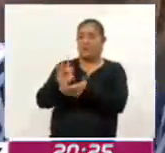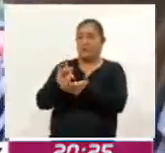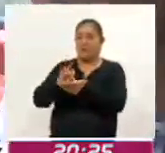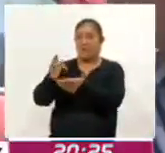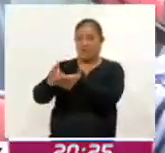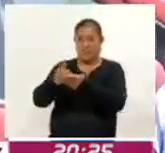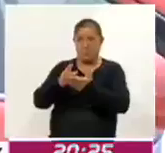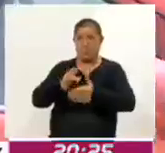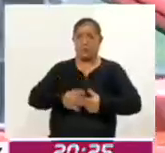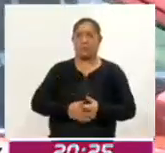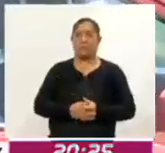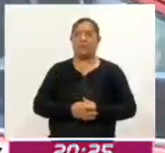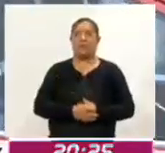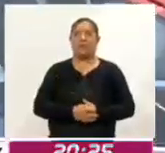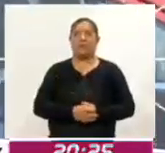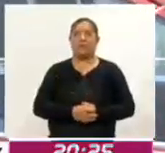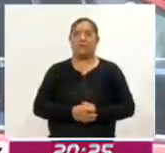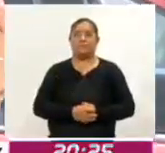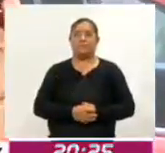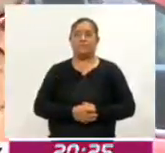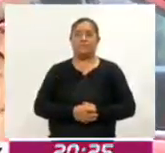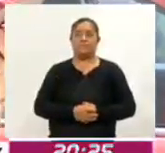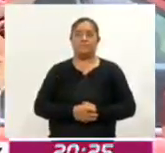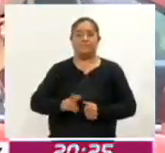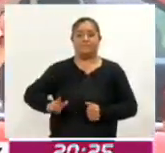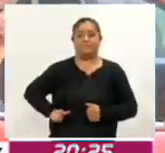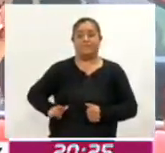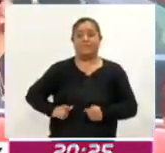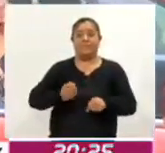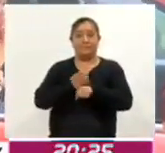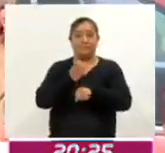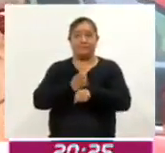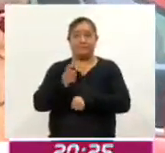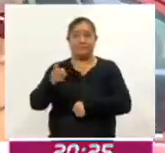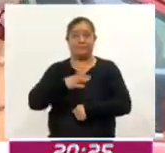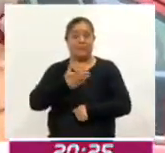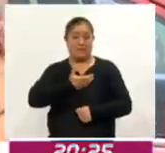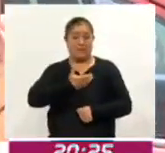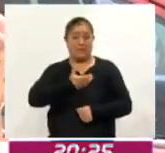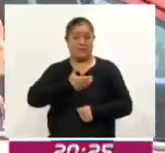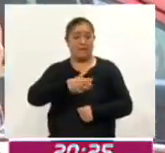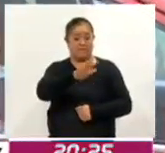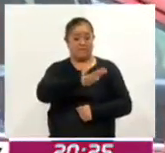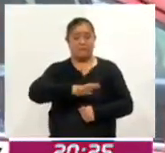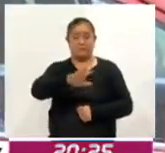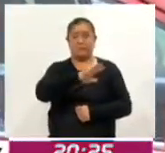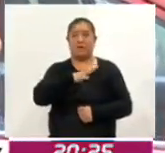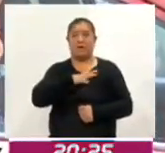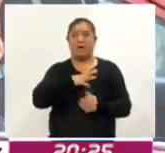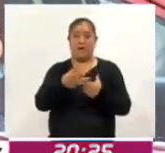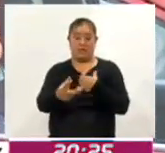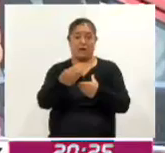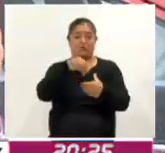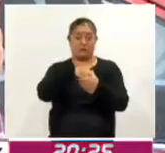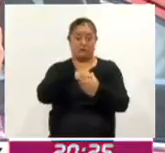también la participación del gobierno del estado en los parques ya inclusivos,